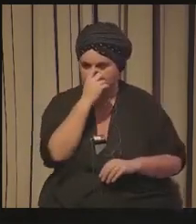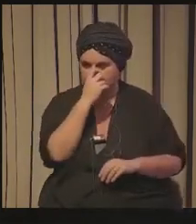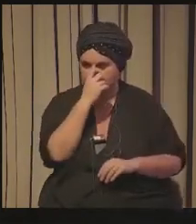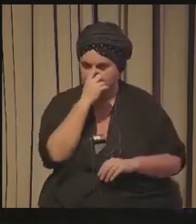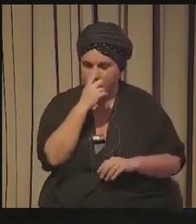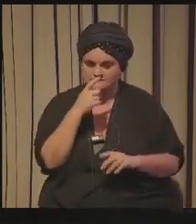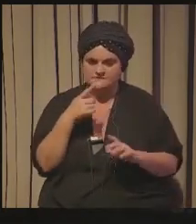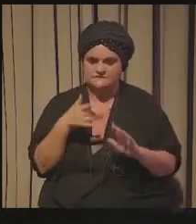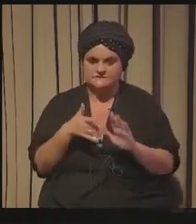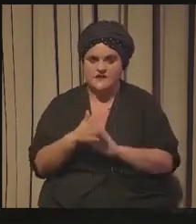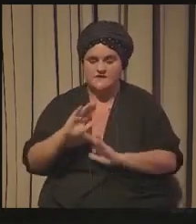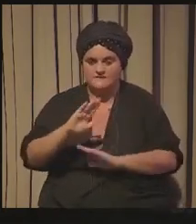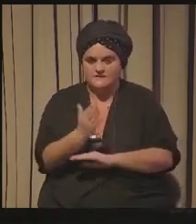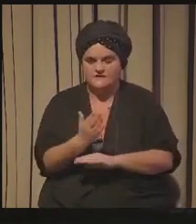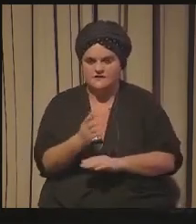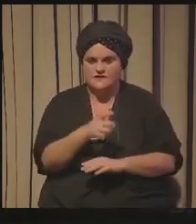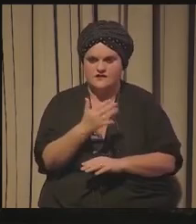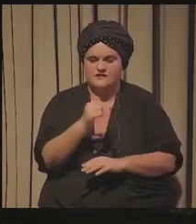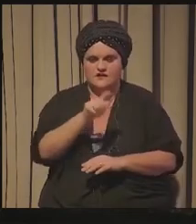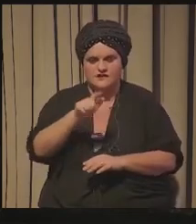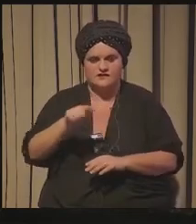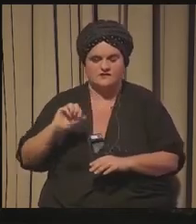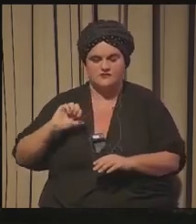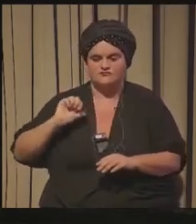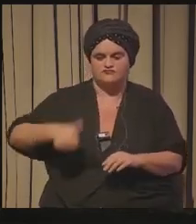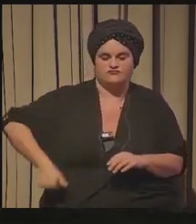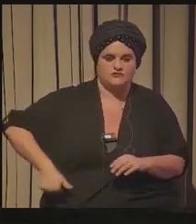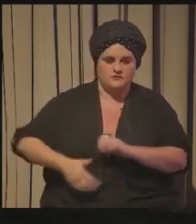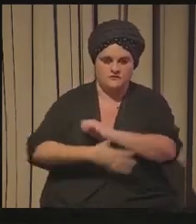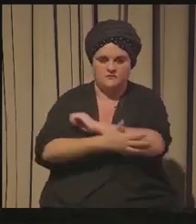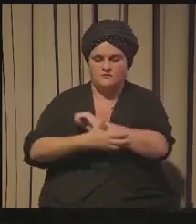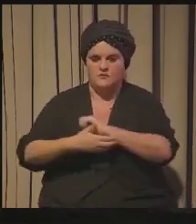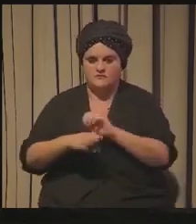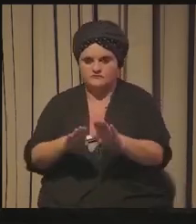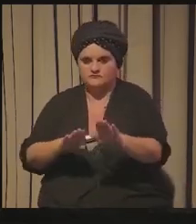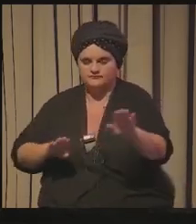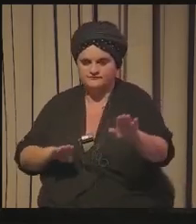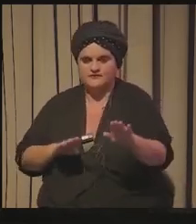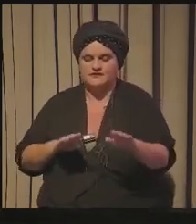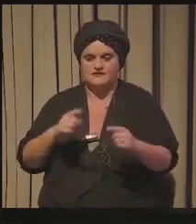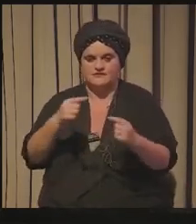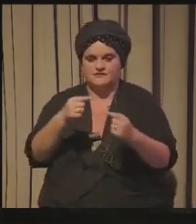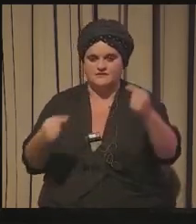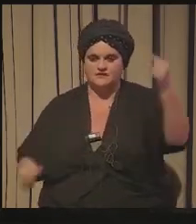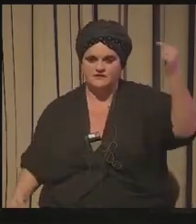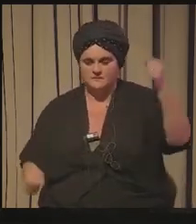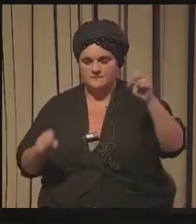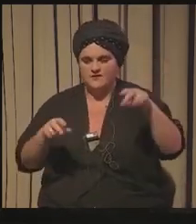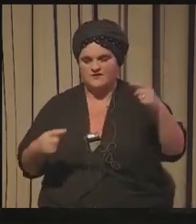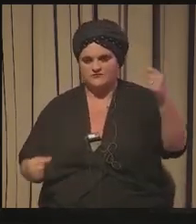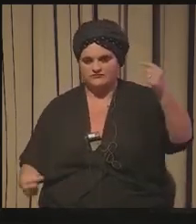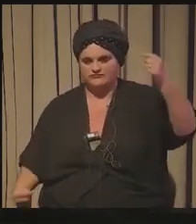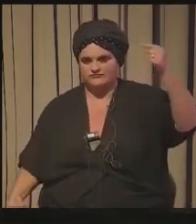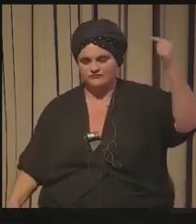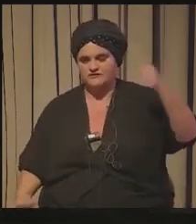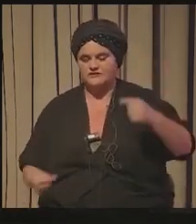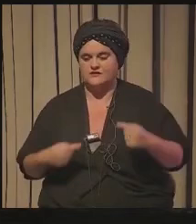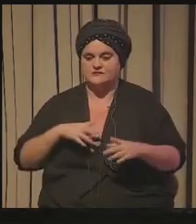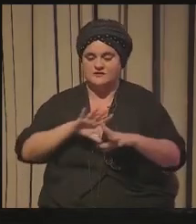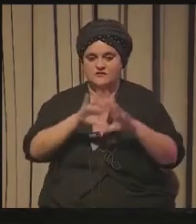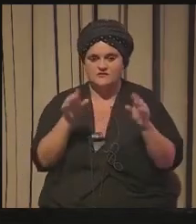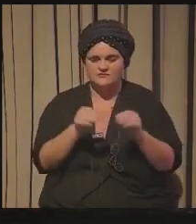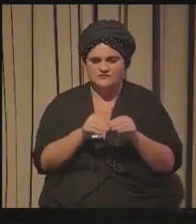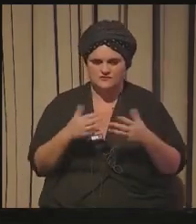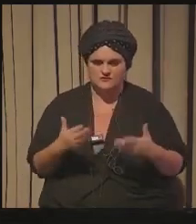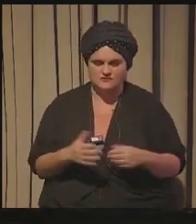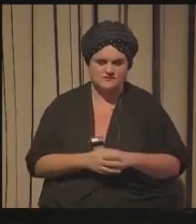trayendo consigo. Había gente que se estaba enriqueciendo, los pobres no avanzaban y la brecha cada vez era mayor. Y mi conclusión es que esa